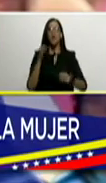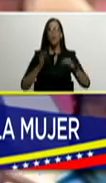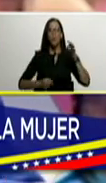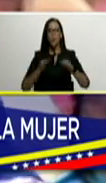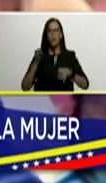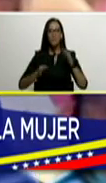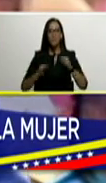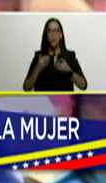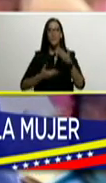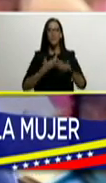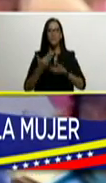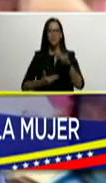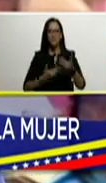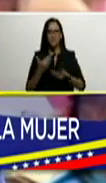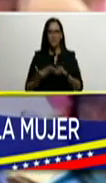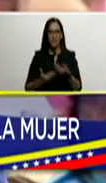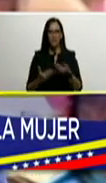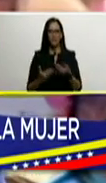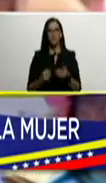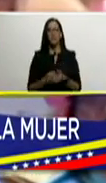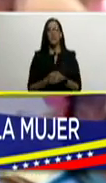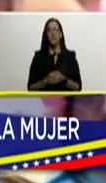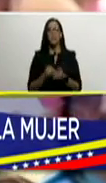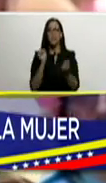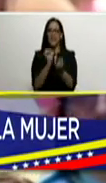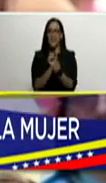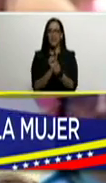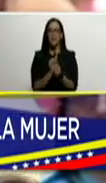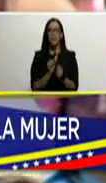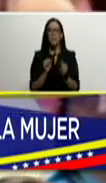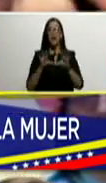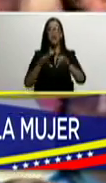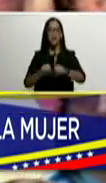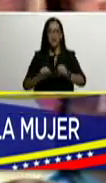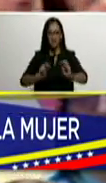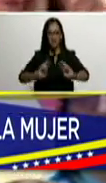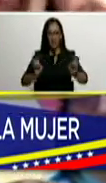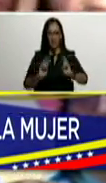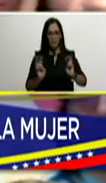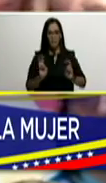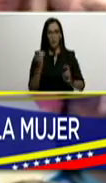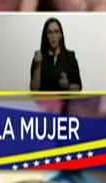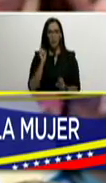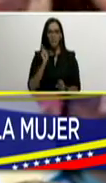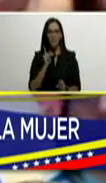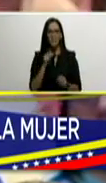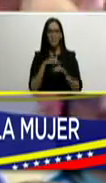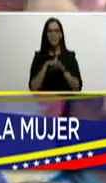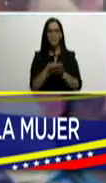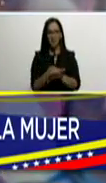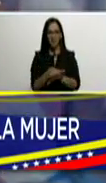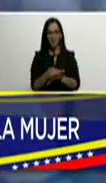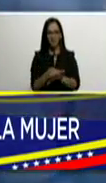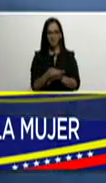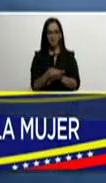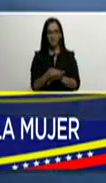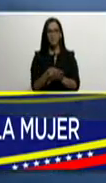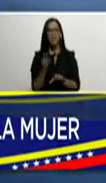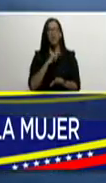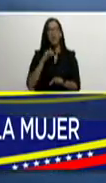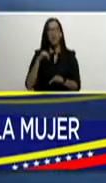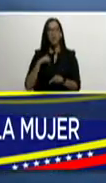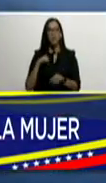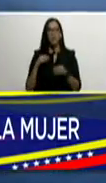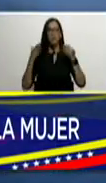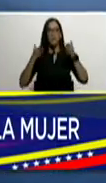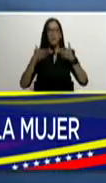judicial, procesal, penal, va a abordar este tema de manera como debe ser, integral. Nosotros